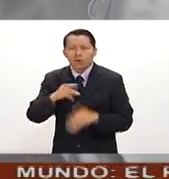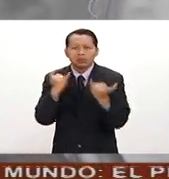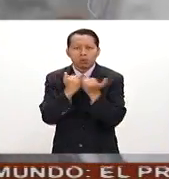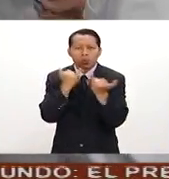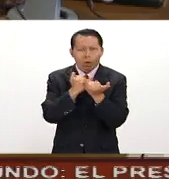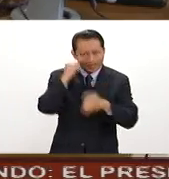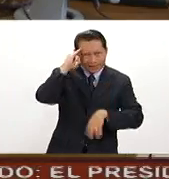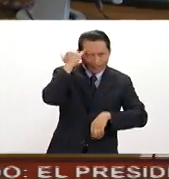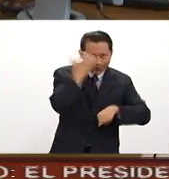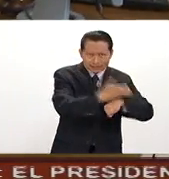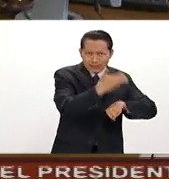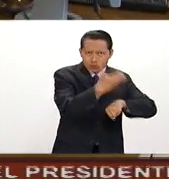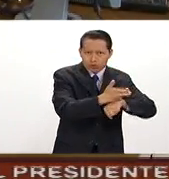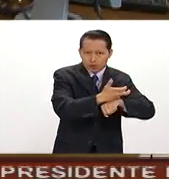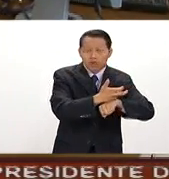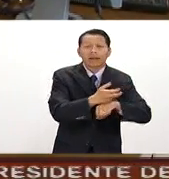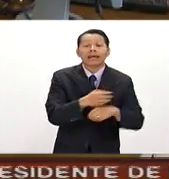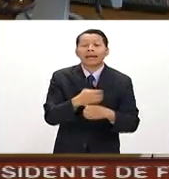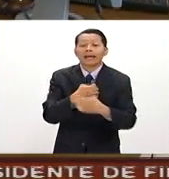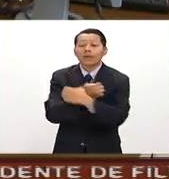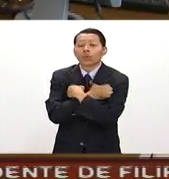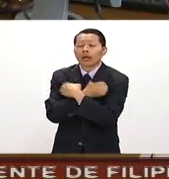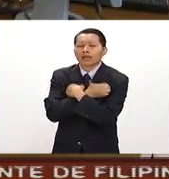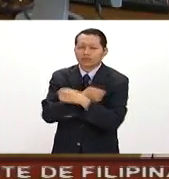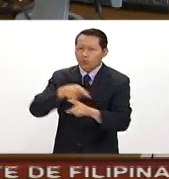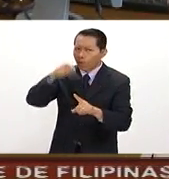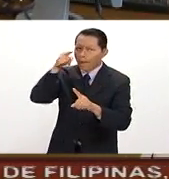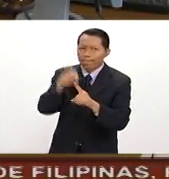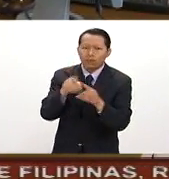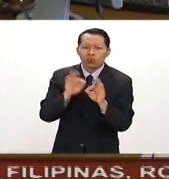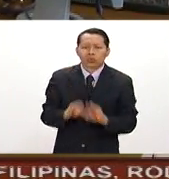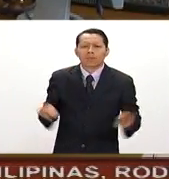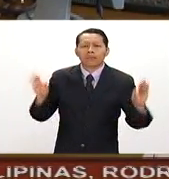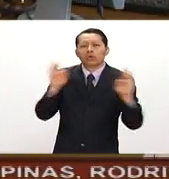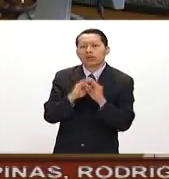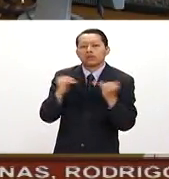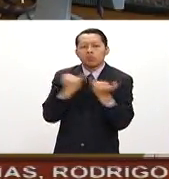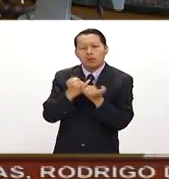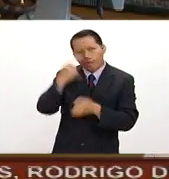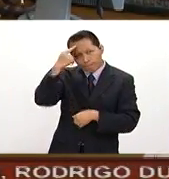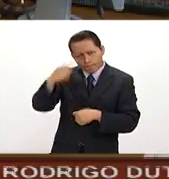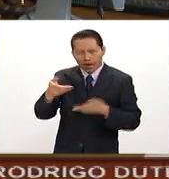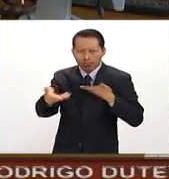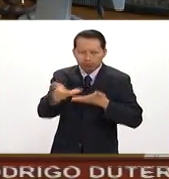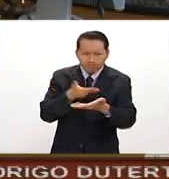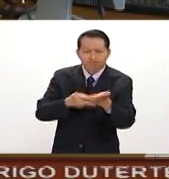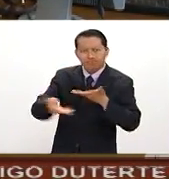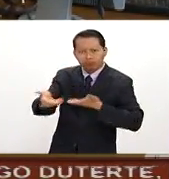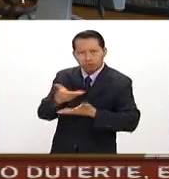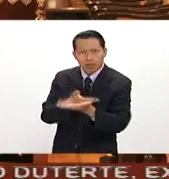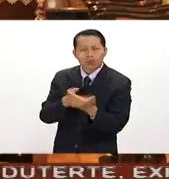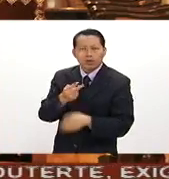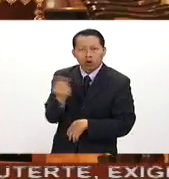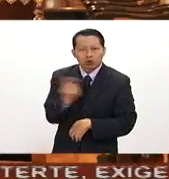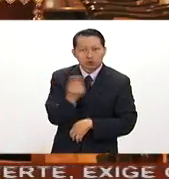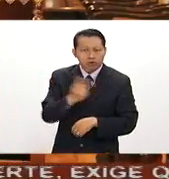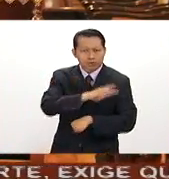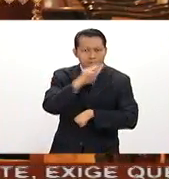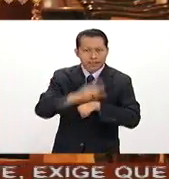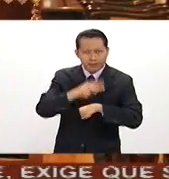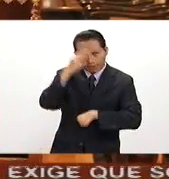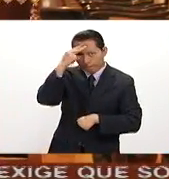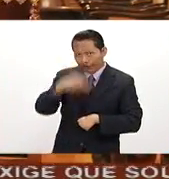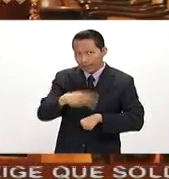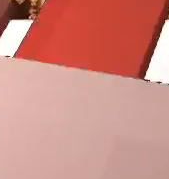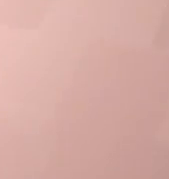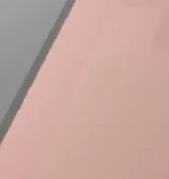los Estados Unidos. La educación, un punto importante de intercambio entre las dos naciones, entre México y los